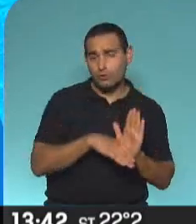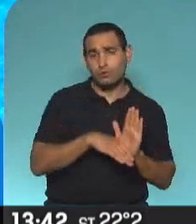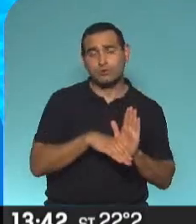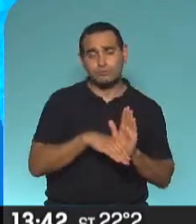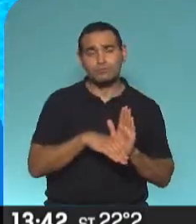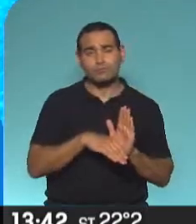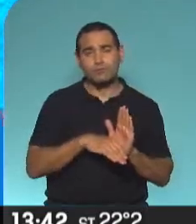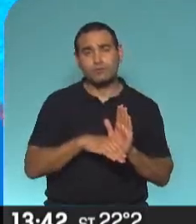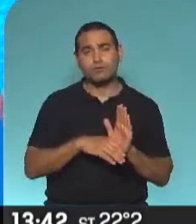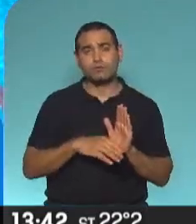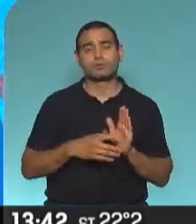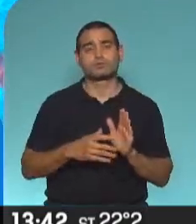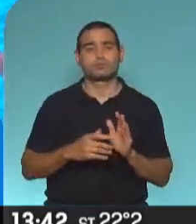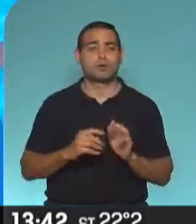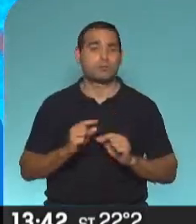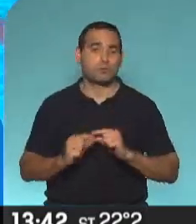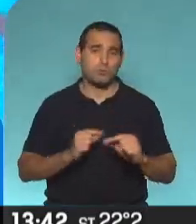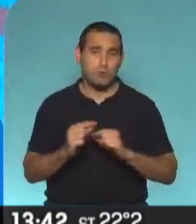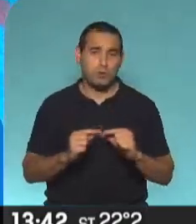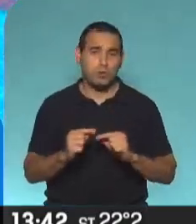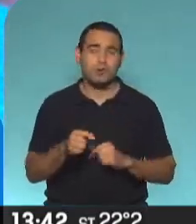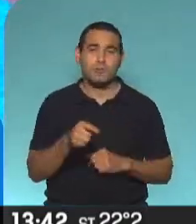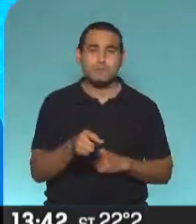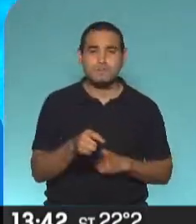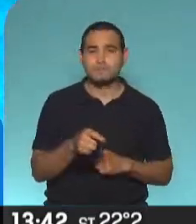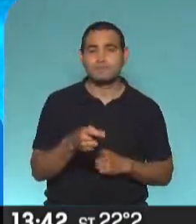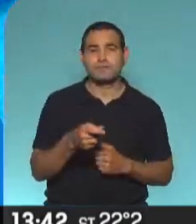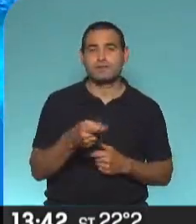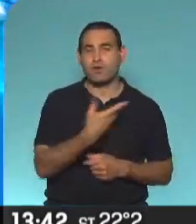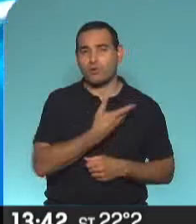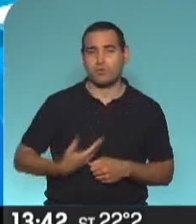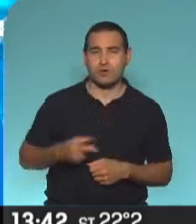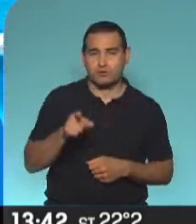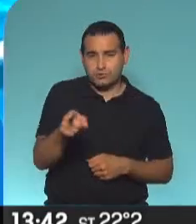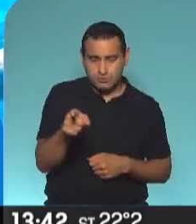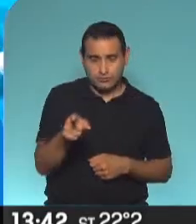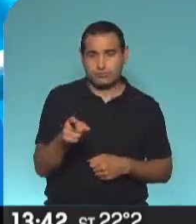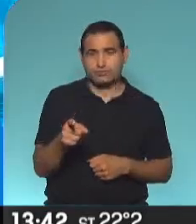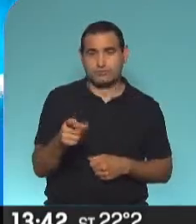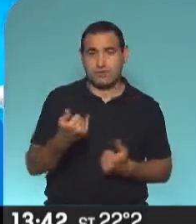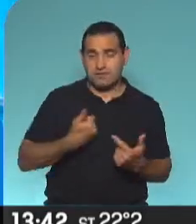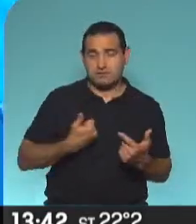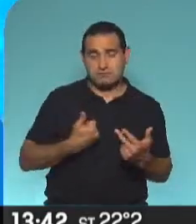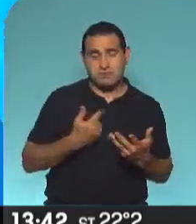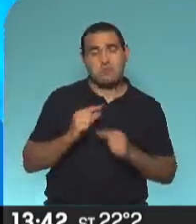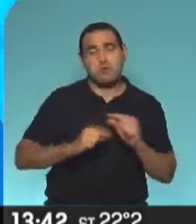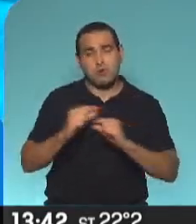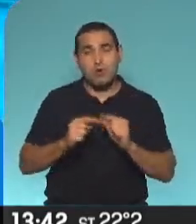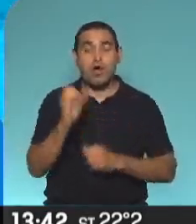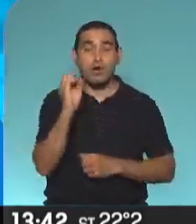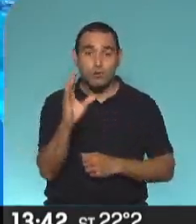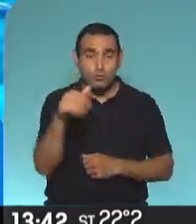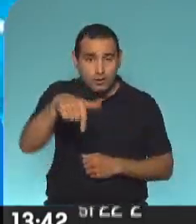adoptando en base a lo que fueron bajando las diferentes áreas gubernamentales. Bueno, hoy en día el club